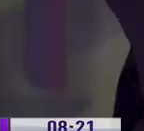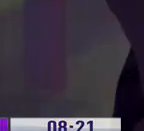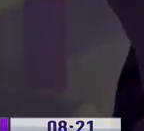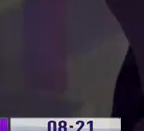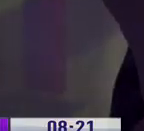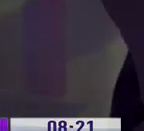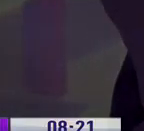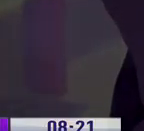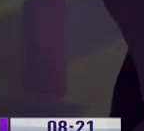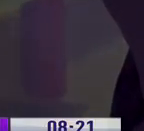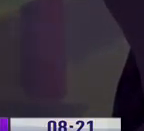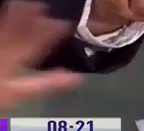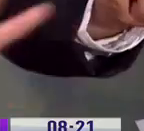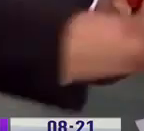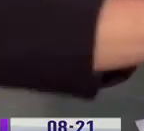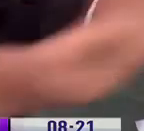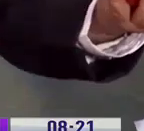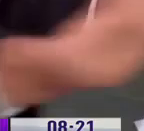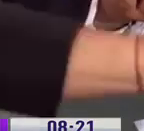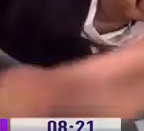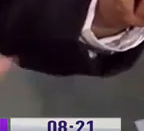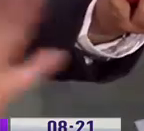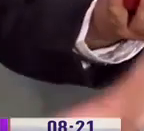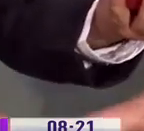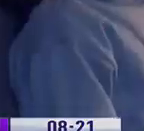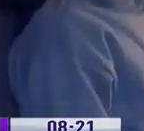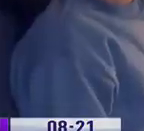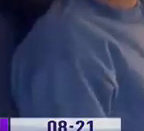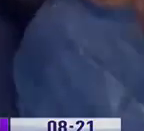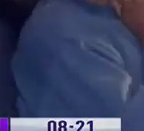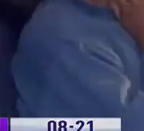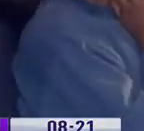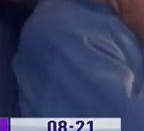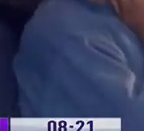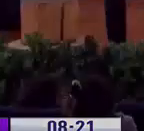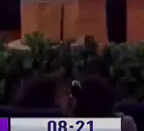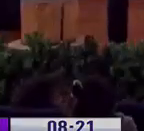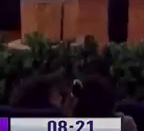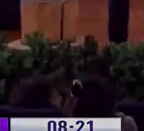¡No! ¡Si gritan más fuerte, crece más! ¡No gritan más! ¡No gritan más! ¡No!